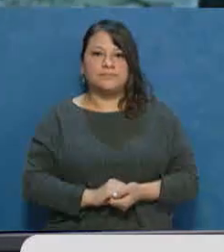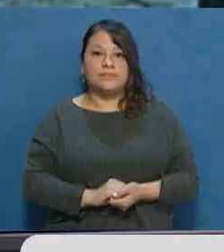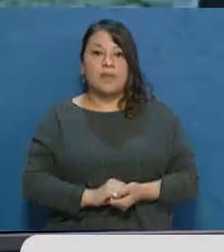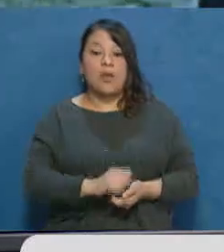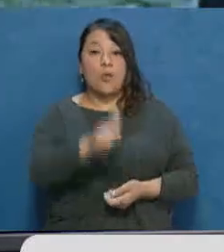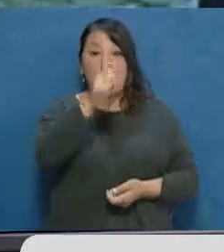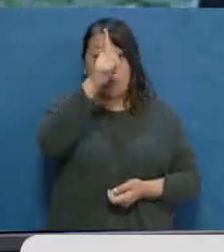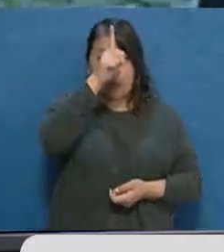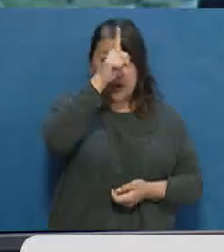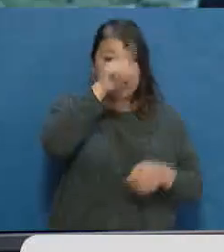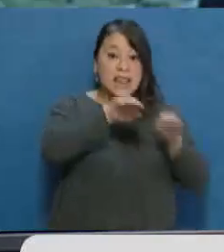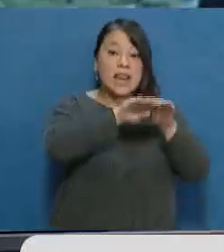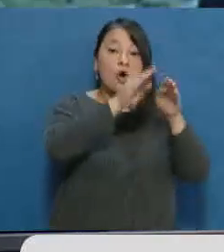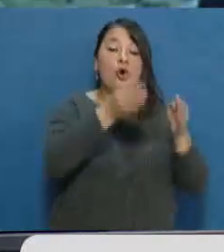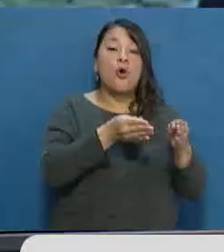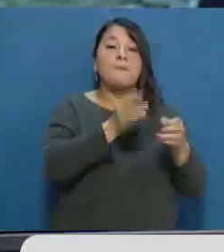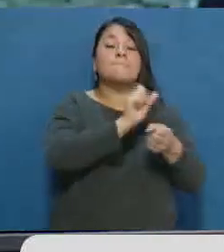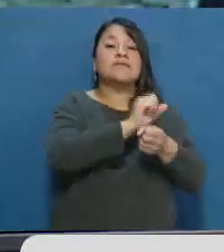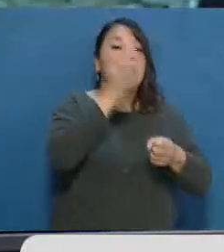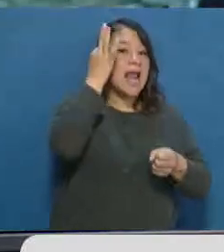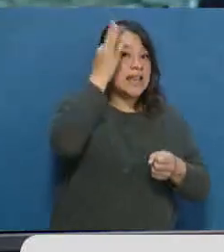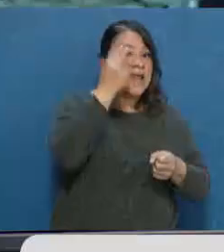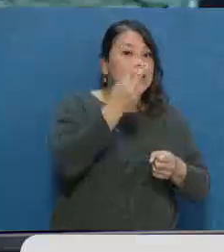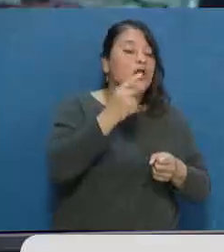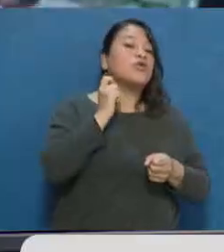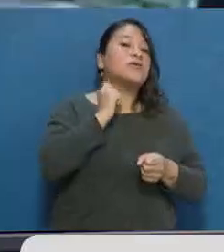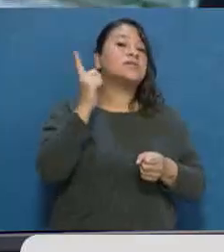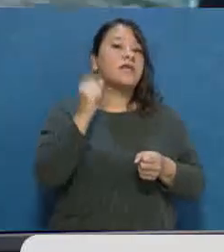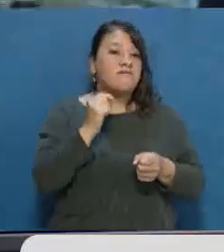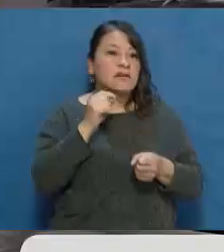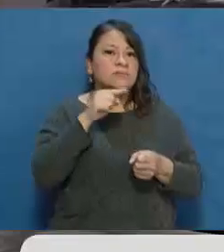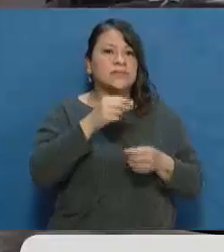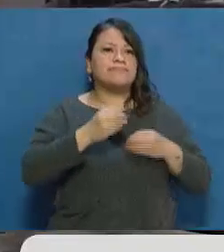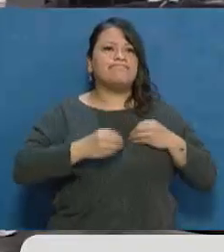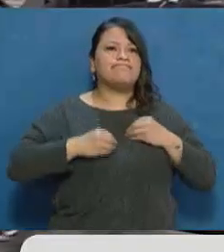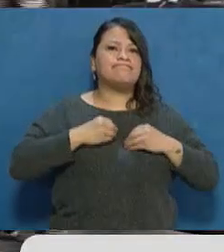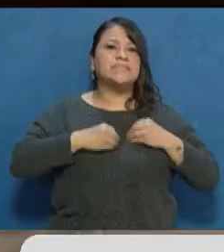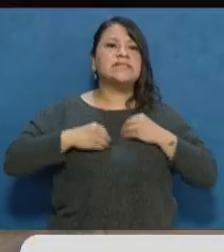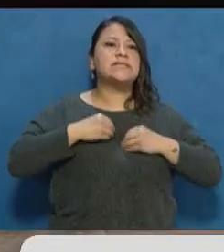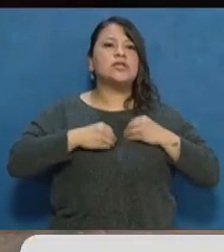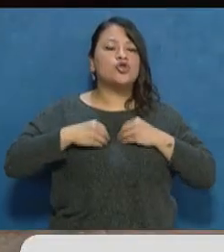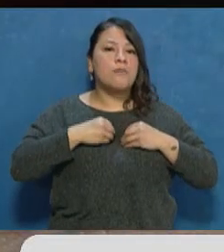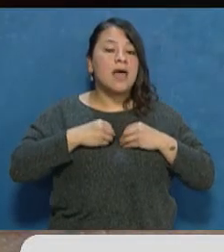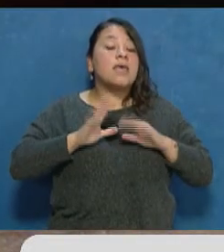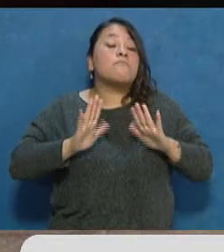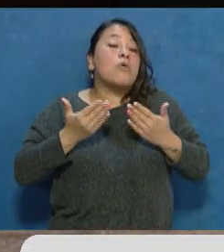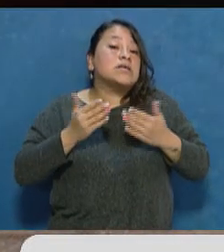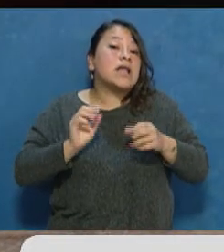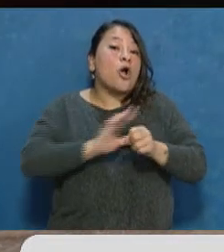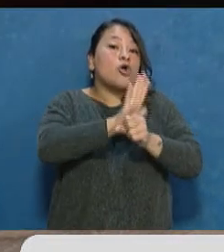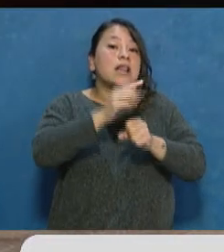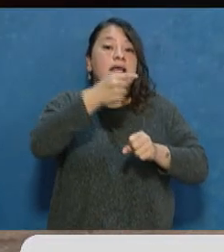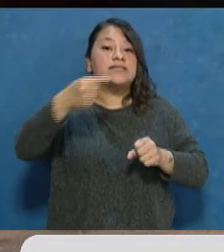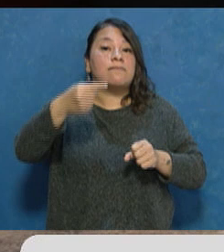Un policía de la comisaría 32 de San Rafael presentó síntomas de posible contagio de coronavirus la semana